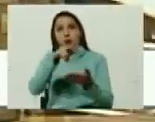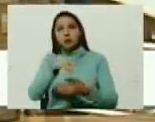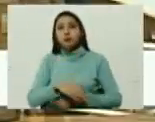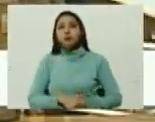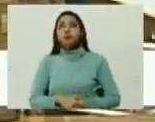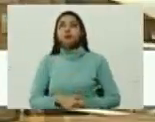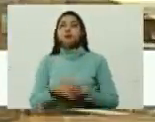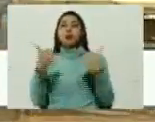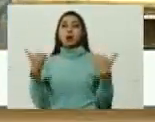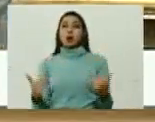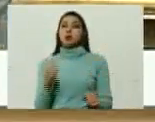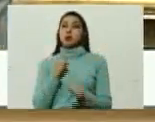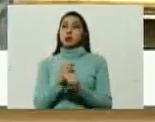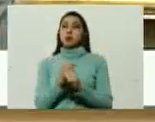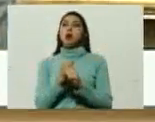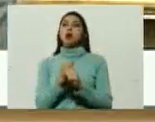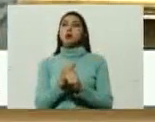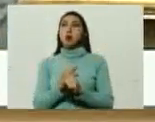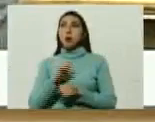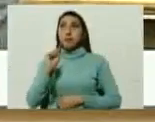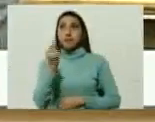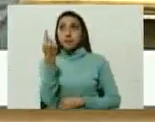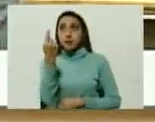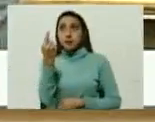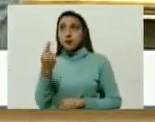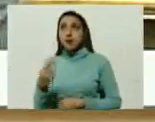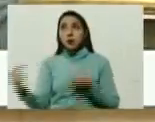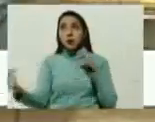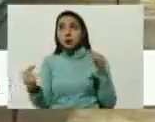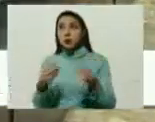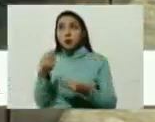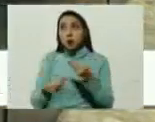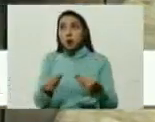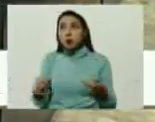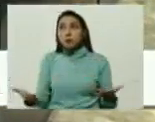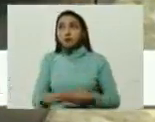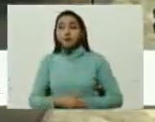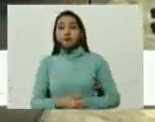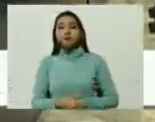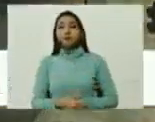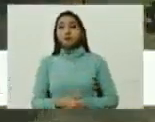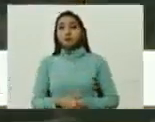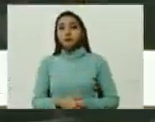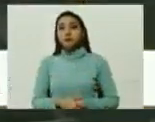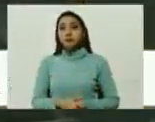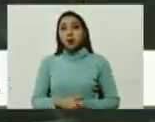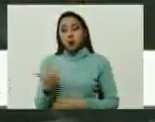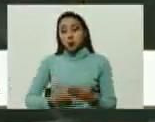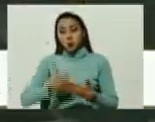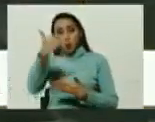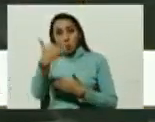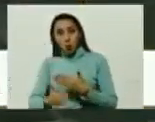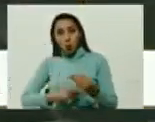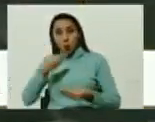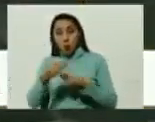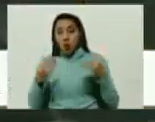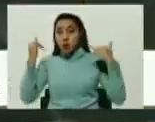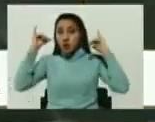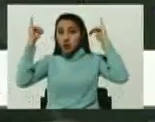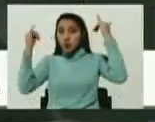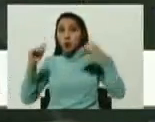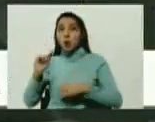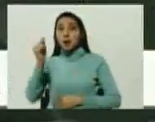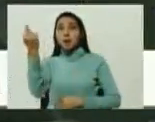del día de hoy primer punto del orden del día ciudadana secretaria proyecto de acuerdo con motivo de celebrarse el